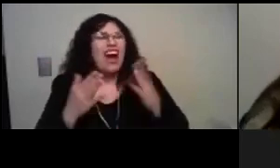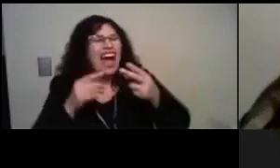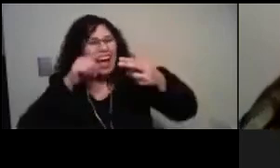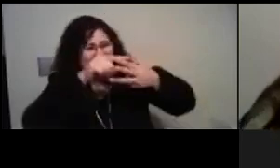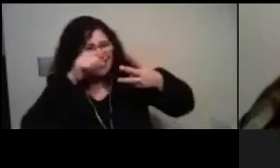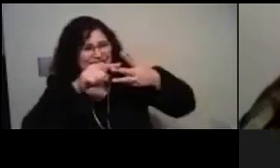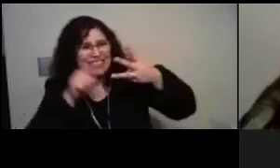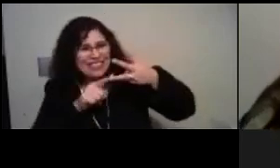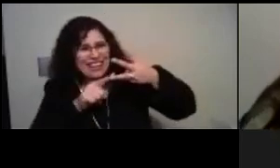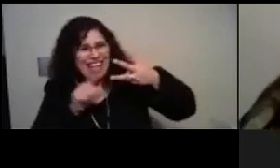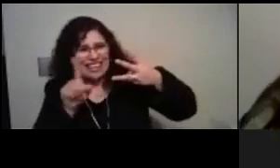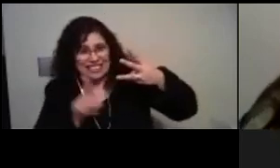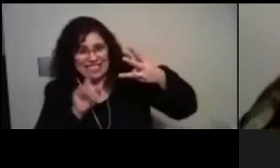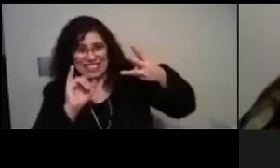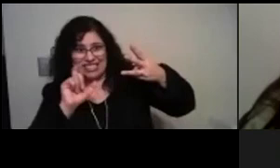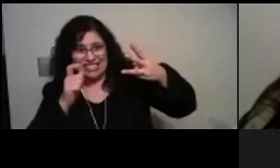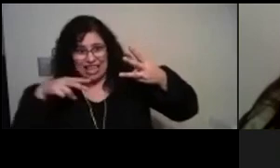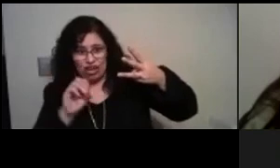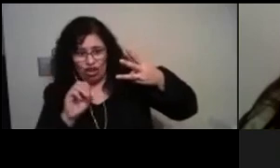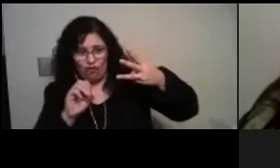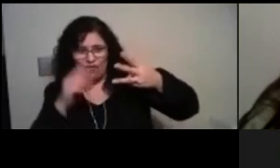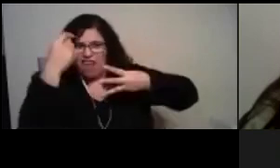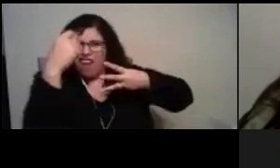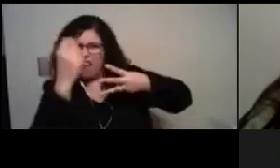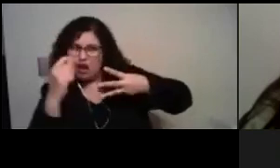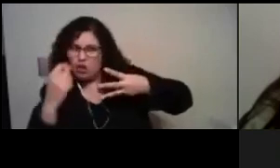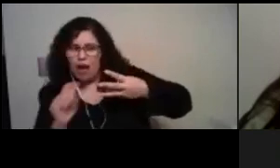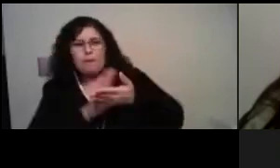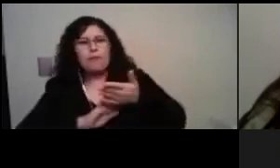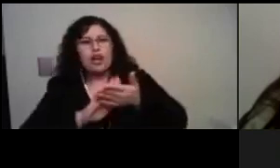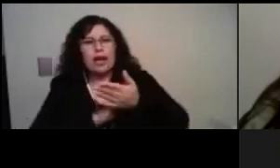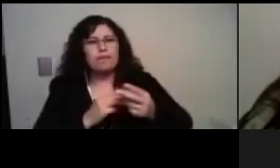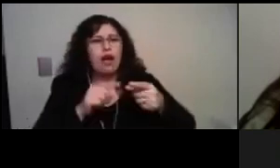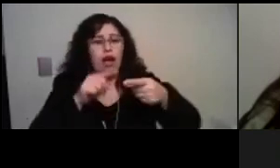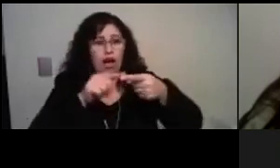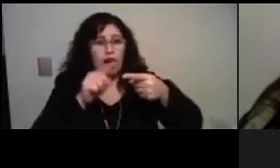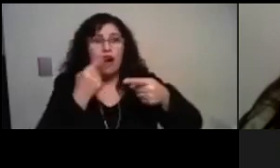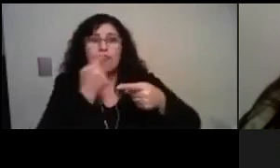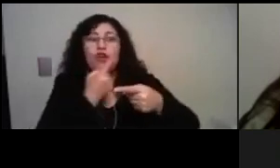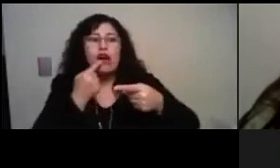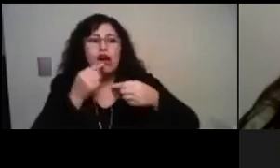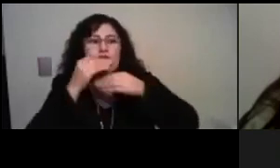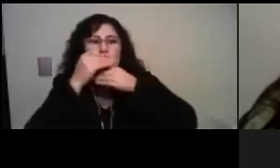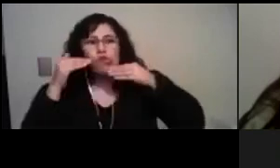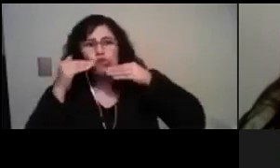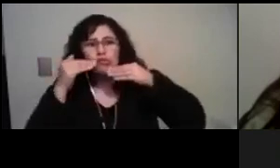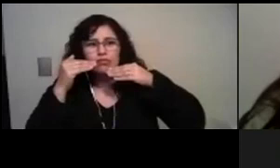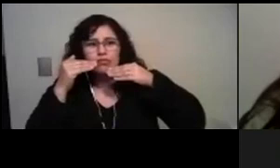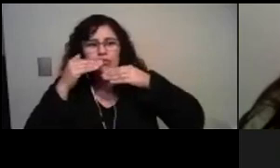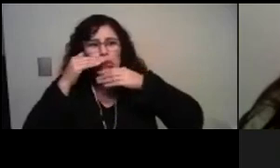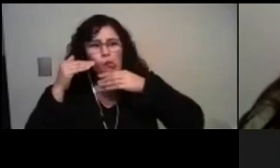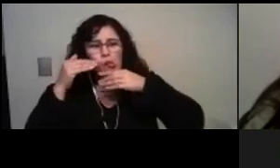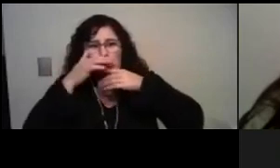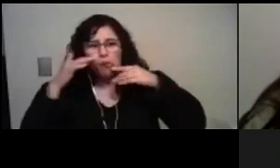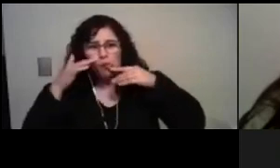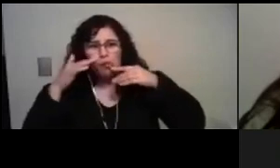cerebrovasculares, que uno lo puede ujú, evaluar así como, por ejemplo, hay una desviación de la boca, ujú, como facial, ujú.